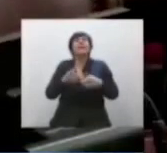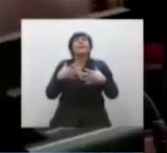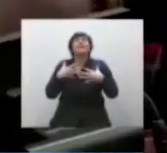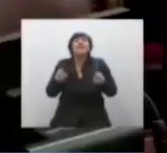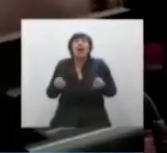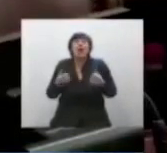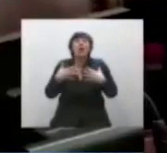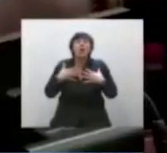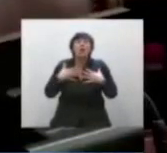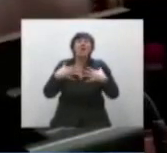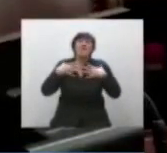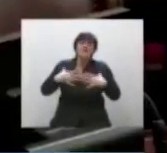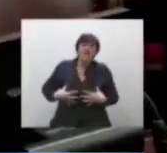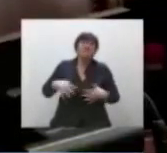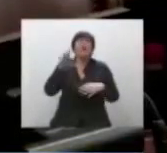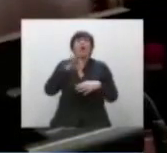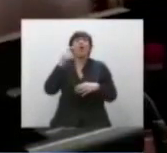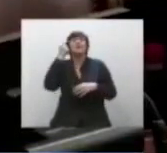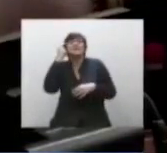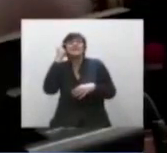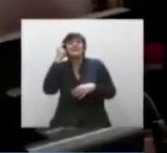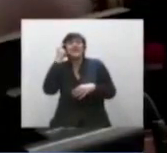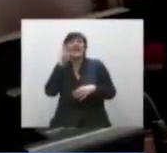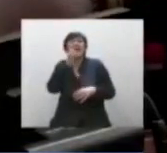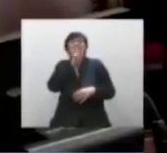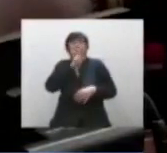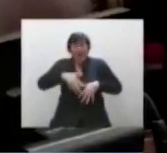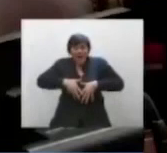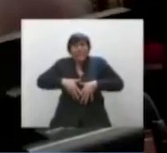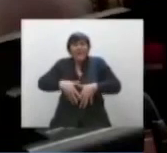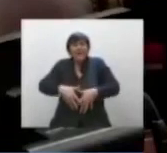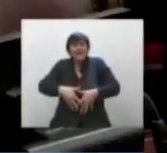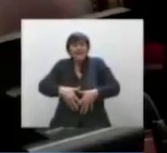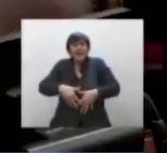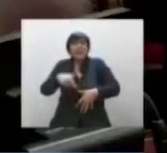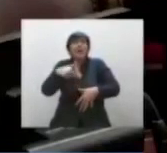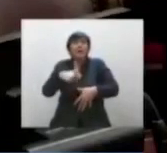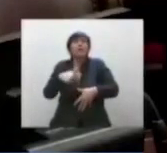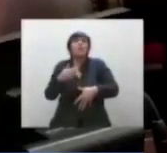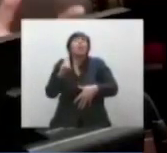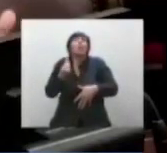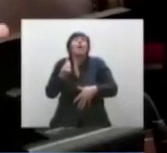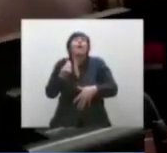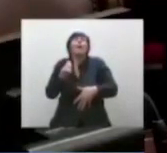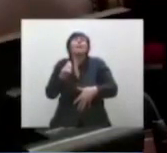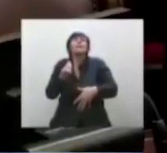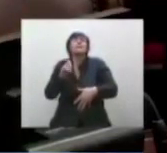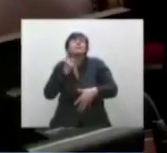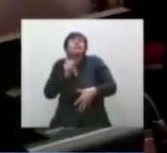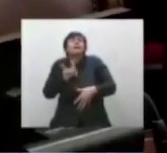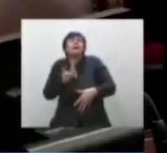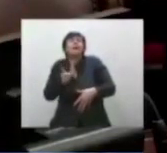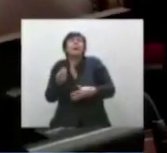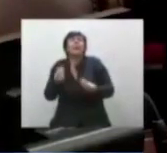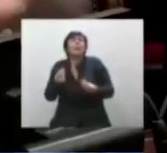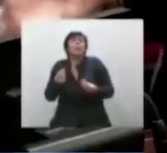Eugenia Vidal en una de sus declaraciones refiriéndose sobre los embarazos adolescentes deseables. Después, en un ratito, me refiero a eso